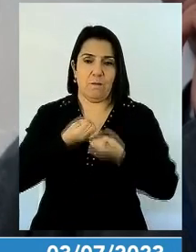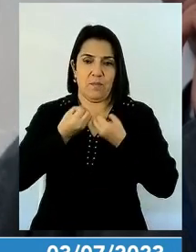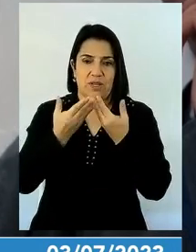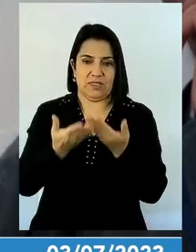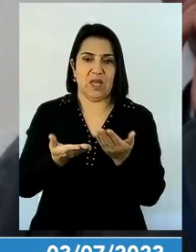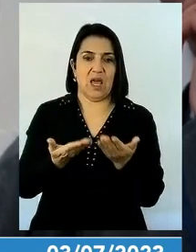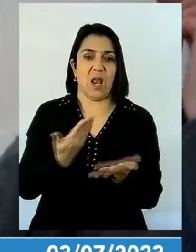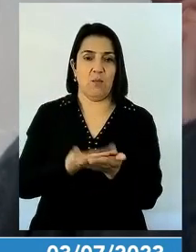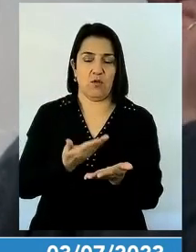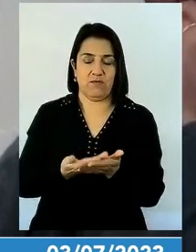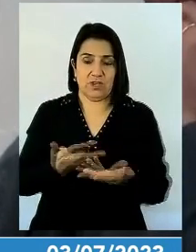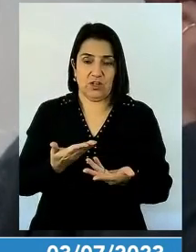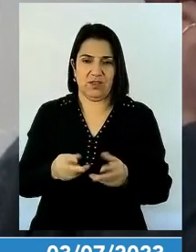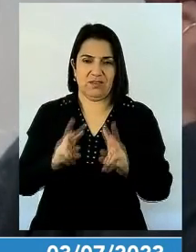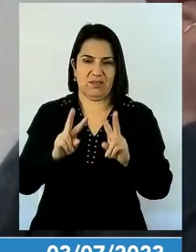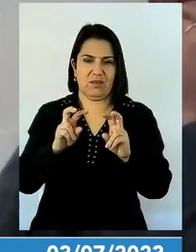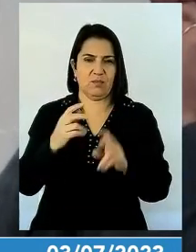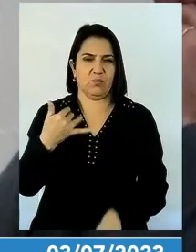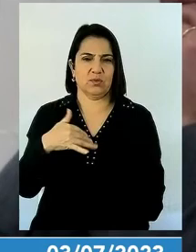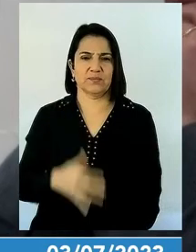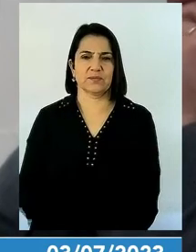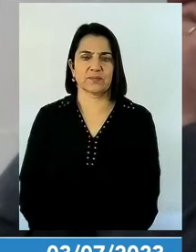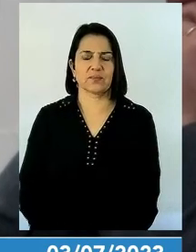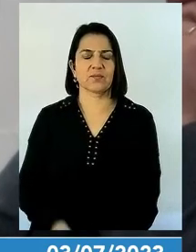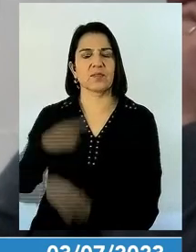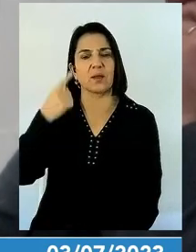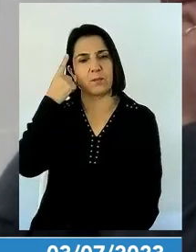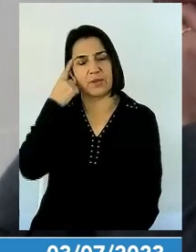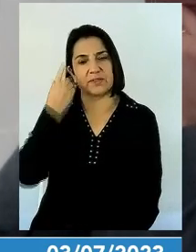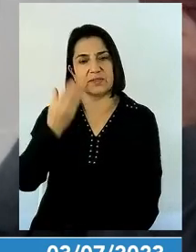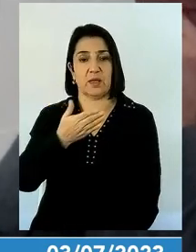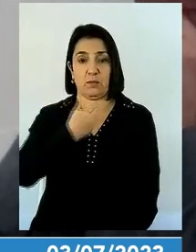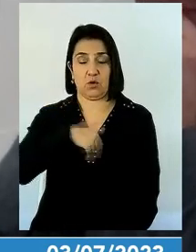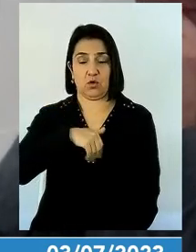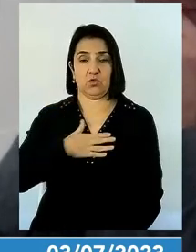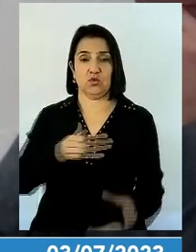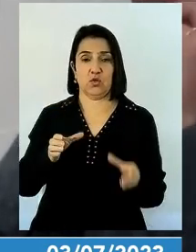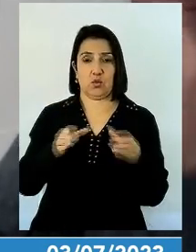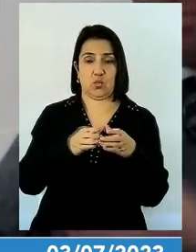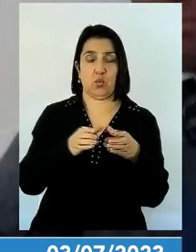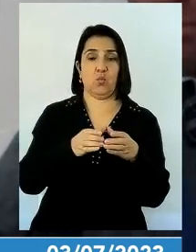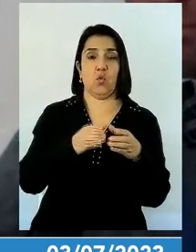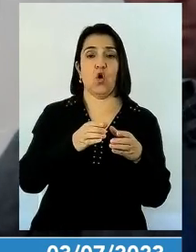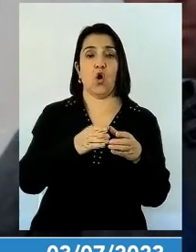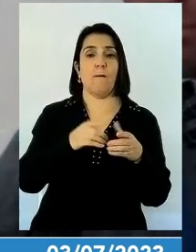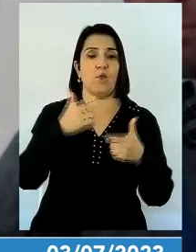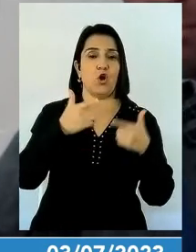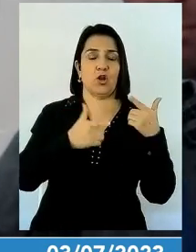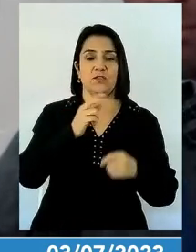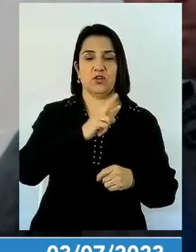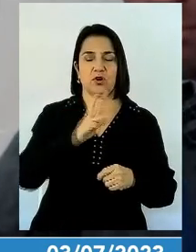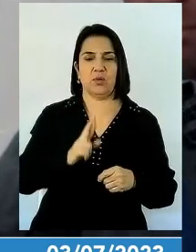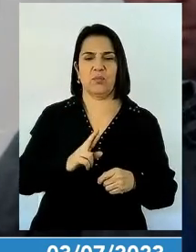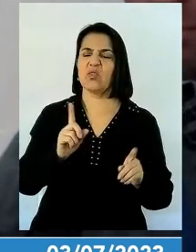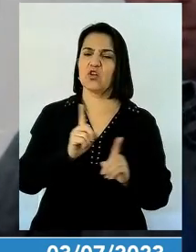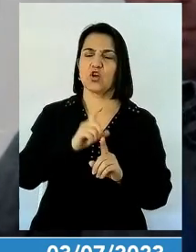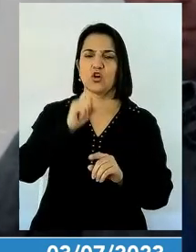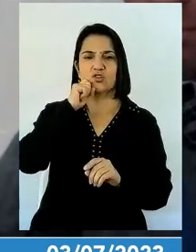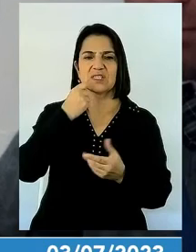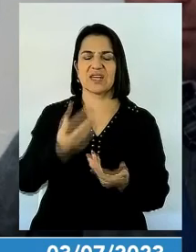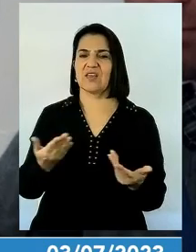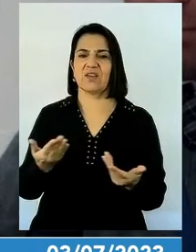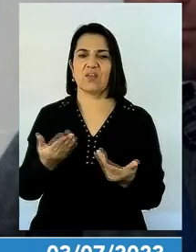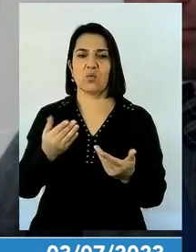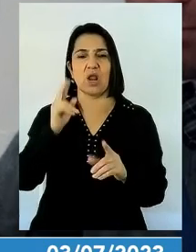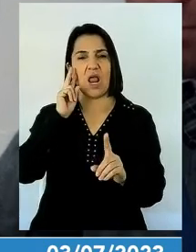que pensamos desde la bancada republicana, yo en particular, que no se trata de que sea una visión centrada